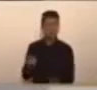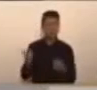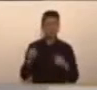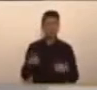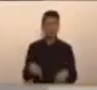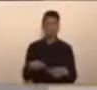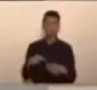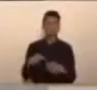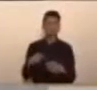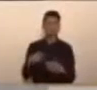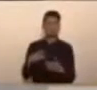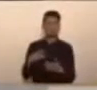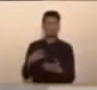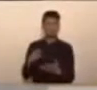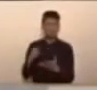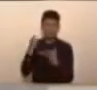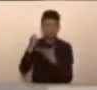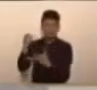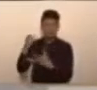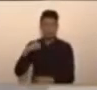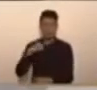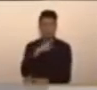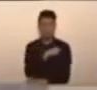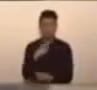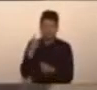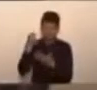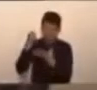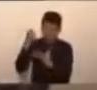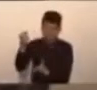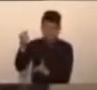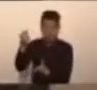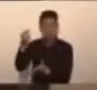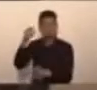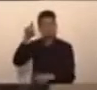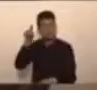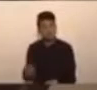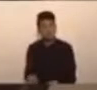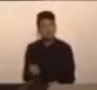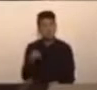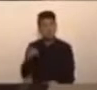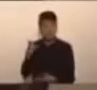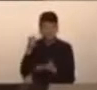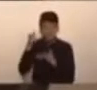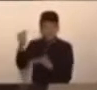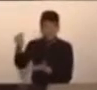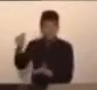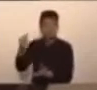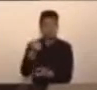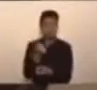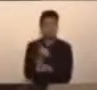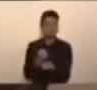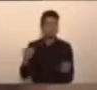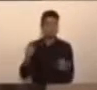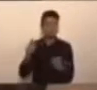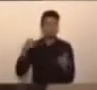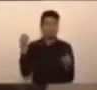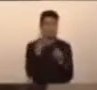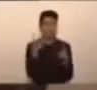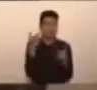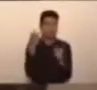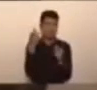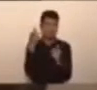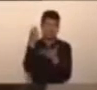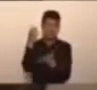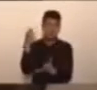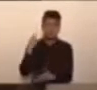que devolverle ese descuento a las universidades privadas. Y eso tendría un enorme impacto fiscal que hoy nosotros